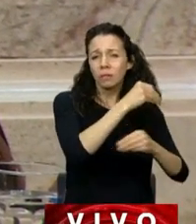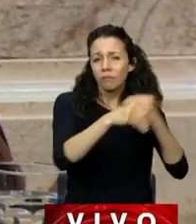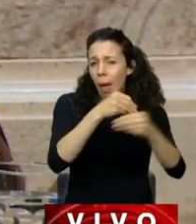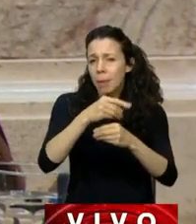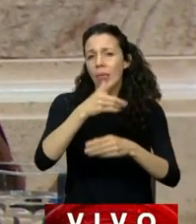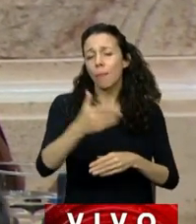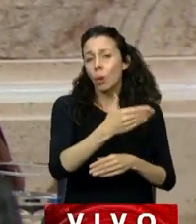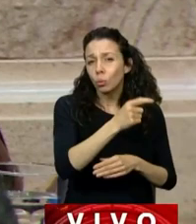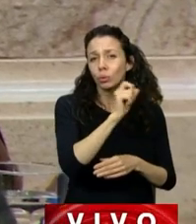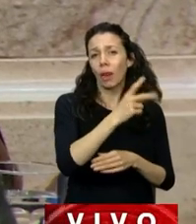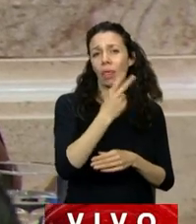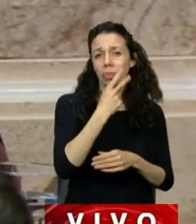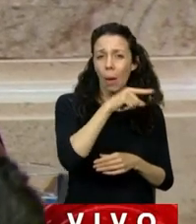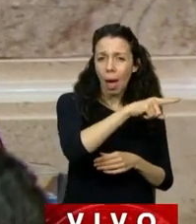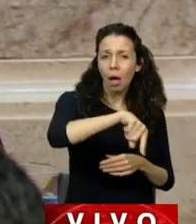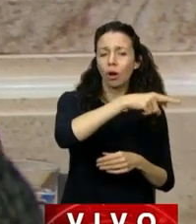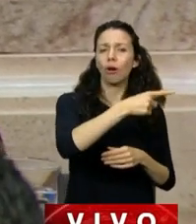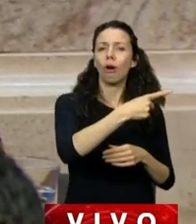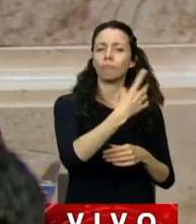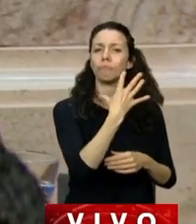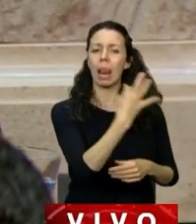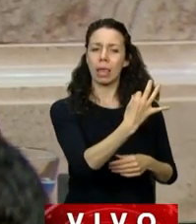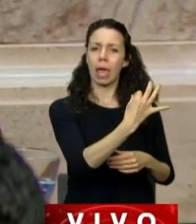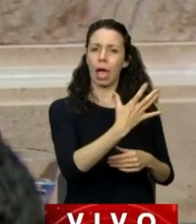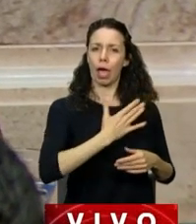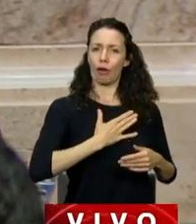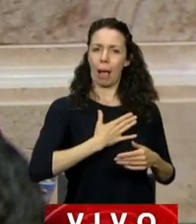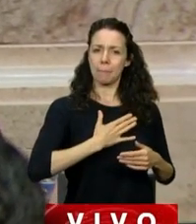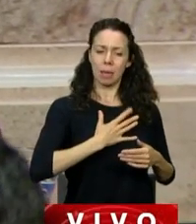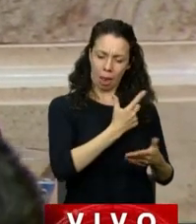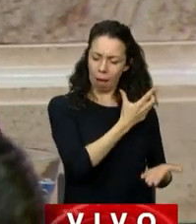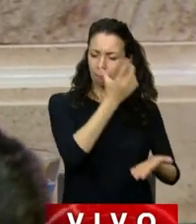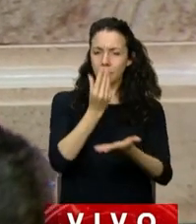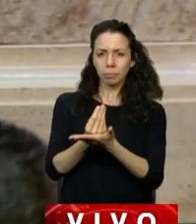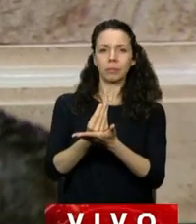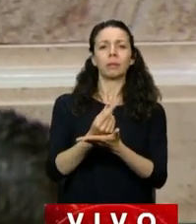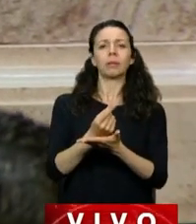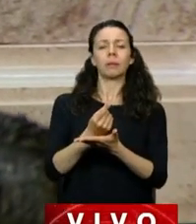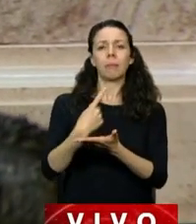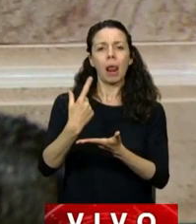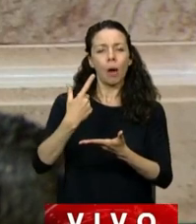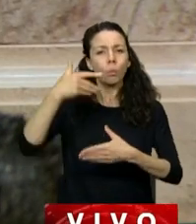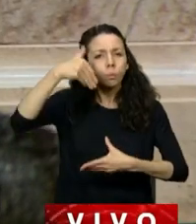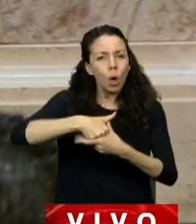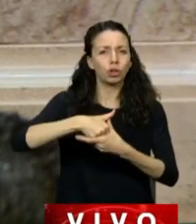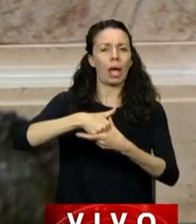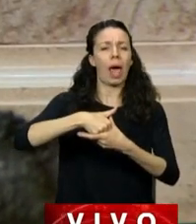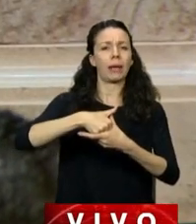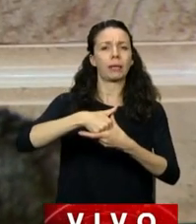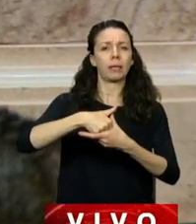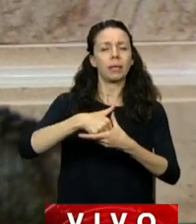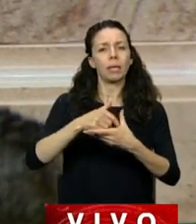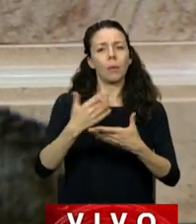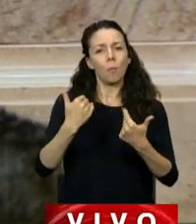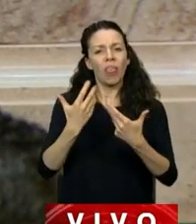me votaron para que venga este congreso y votaron al frente de todo para que venga esto que congreso a